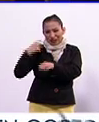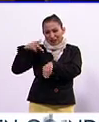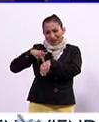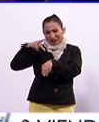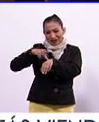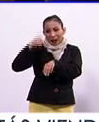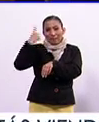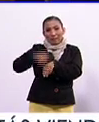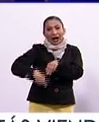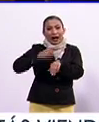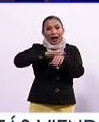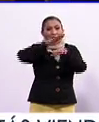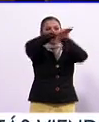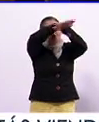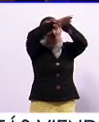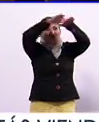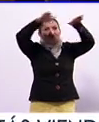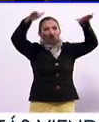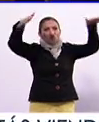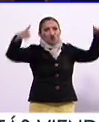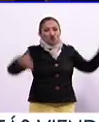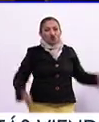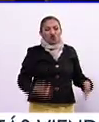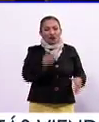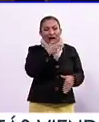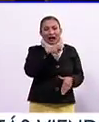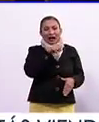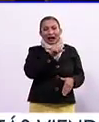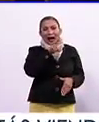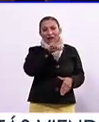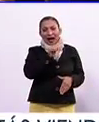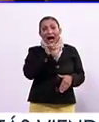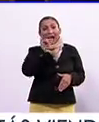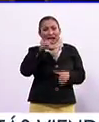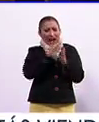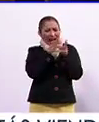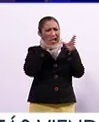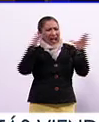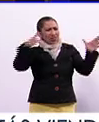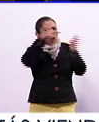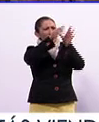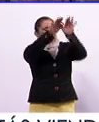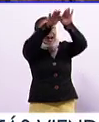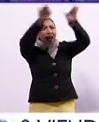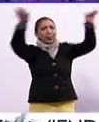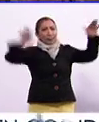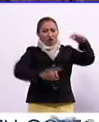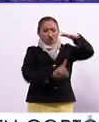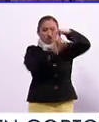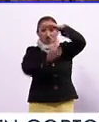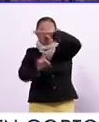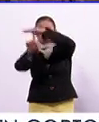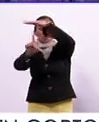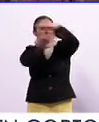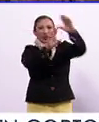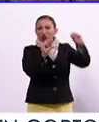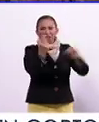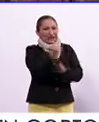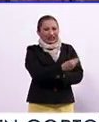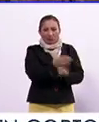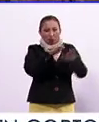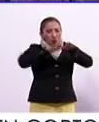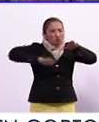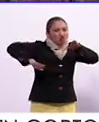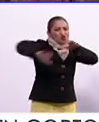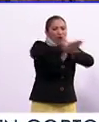sus almacenes de agregados, de grava y arena. Entonces necesitaban grandes espacios, pero sin columnas intermedias.